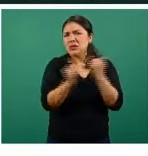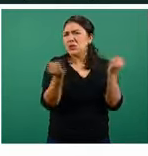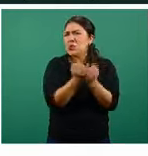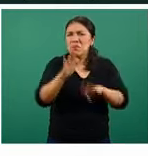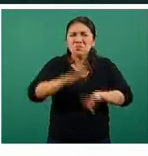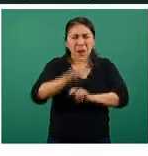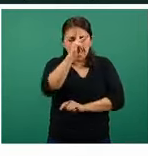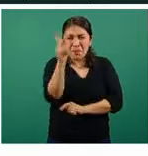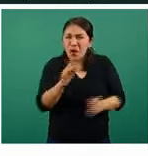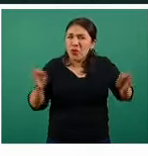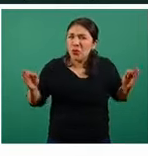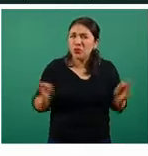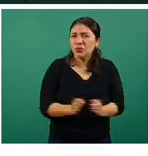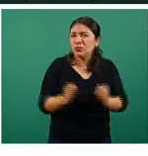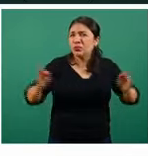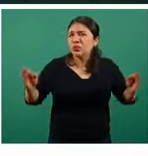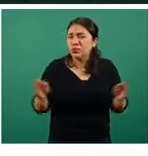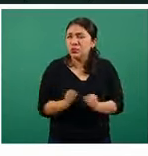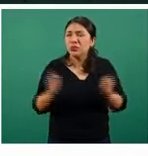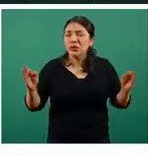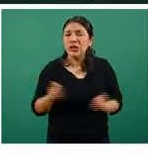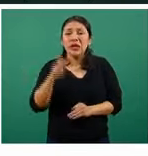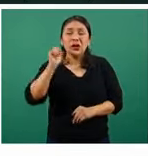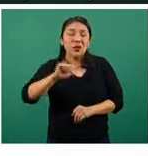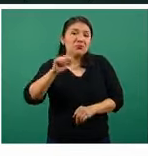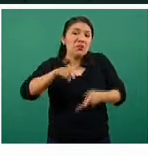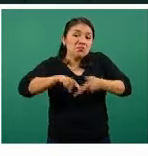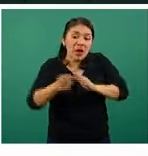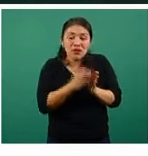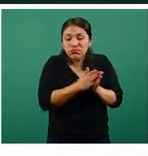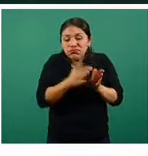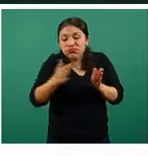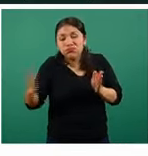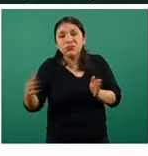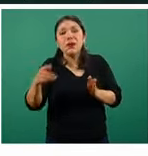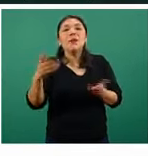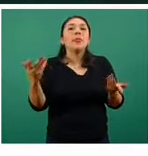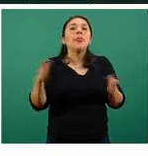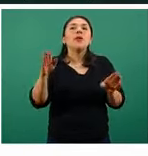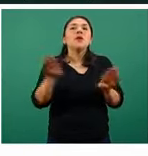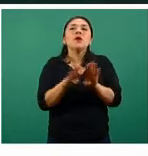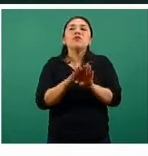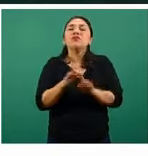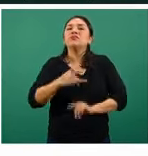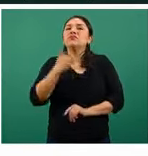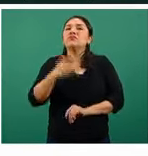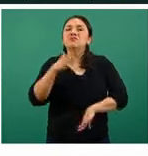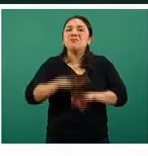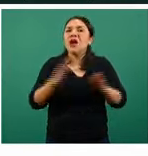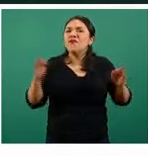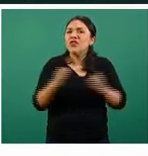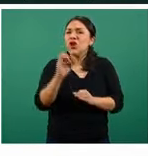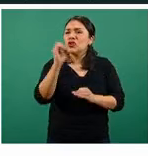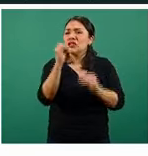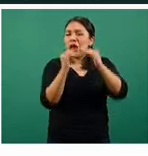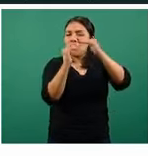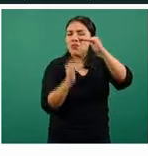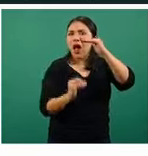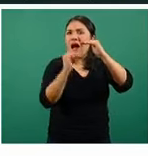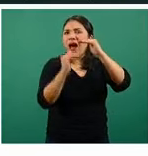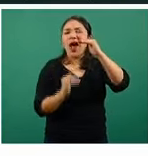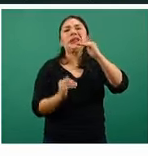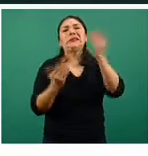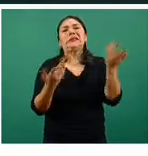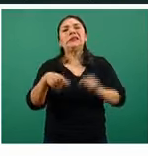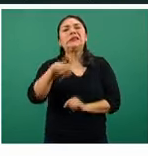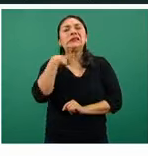donde una ola, un frente frío está produciendo temperaturas bajo cero, que además ponen